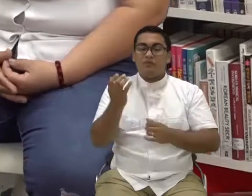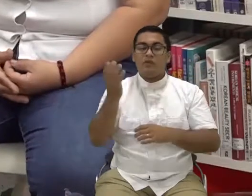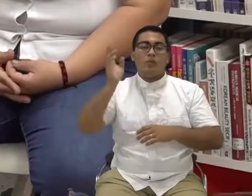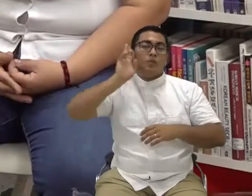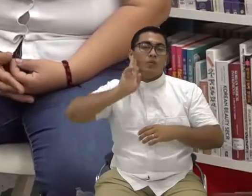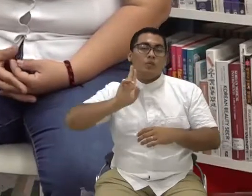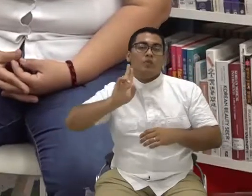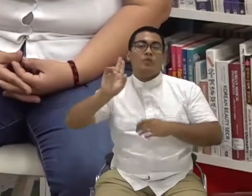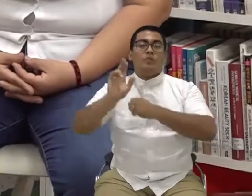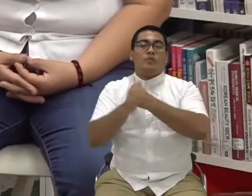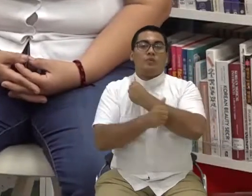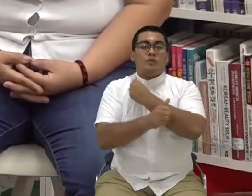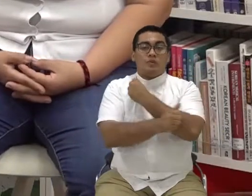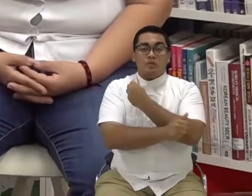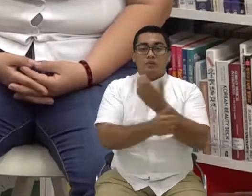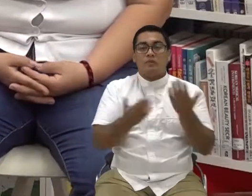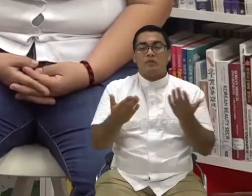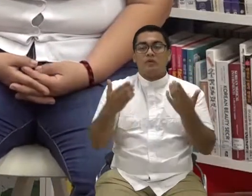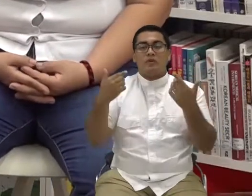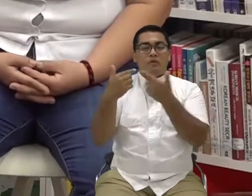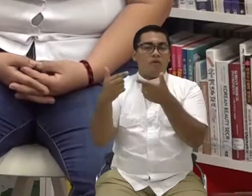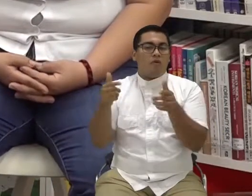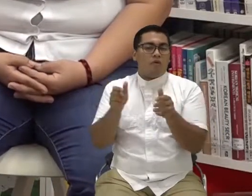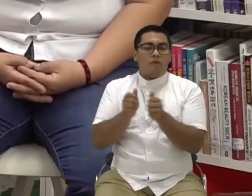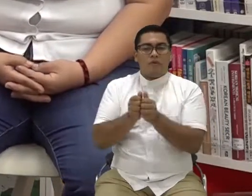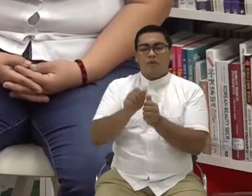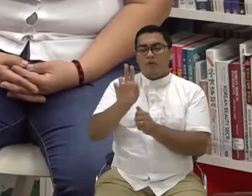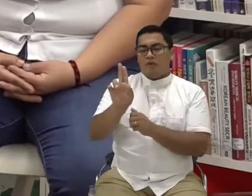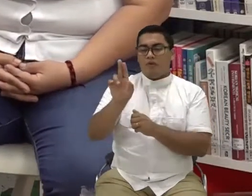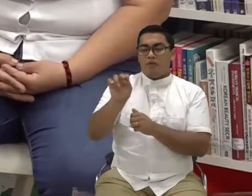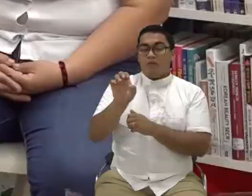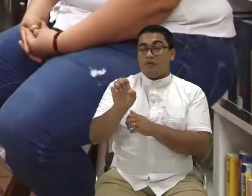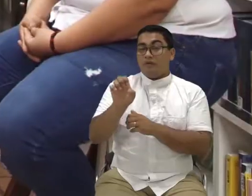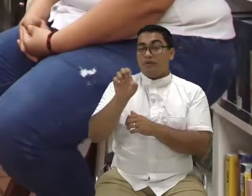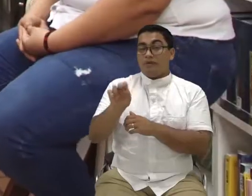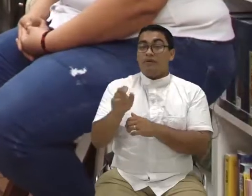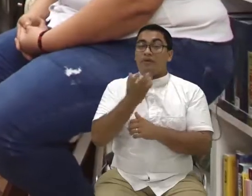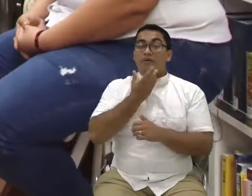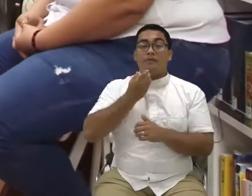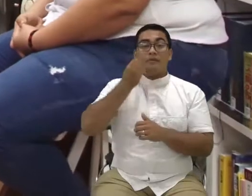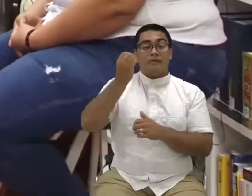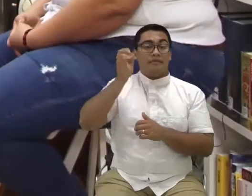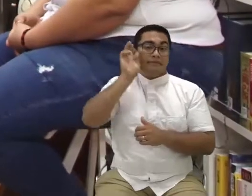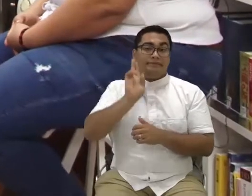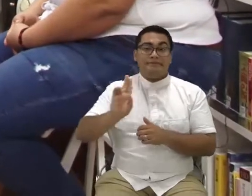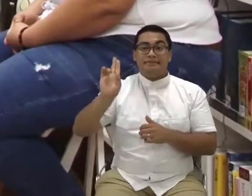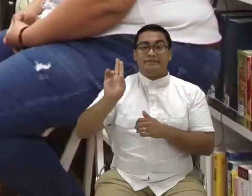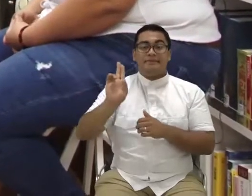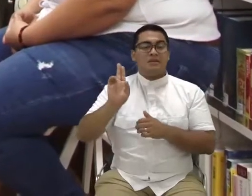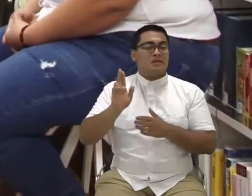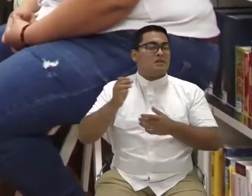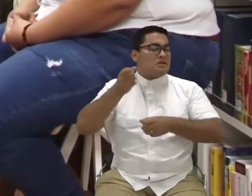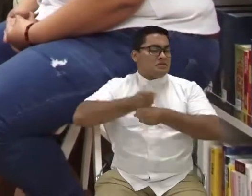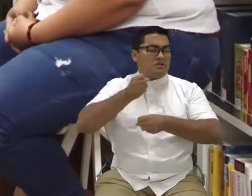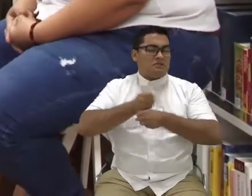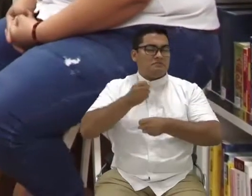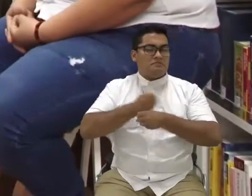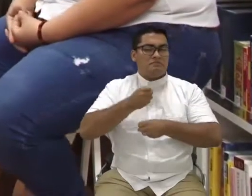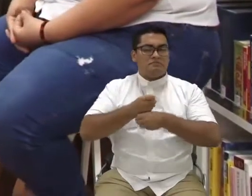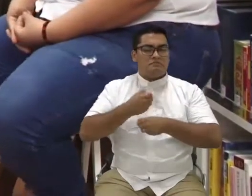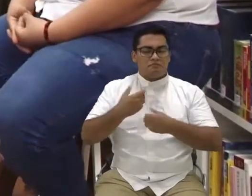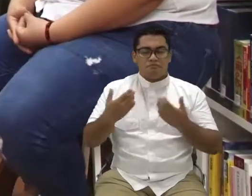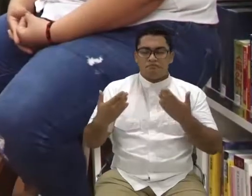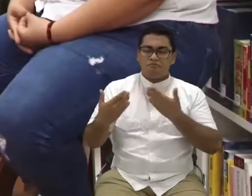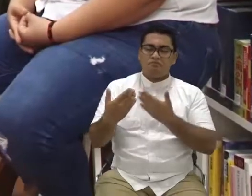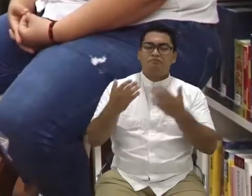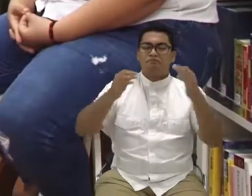los universitarios, el rol de la Unión Nacional de Estudiantes de Nicaragua se ha sumado y se ha puesto al frente de todos estos procesos